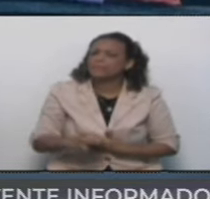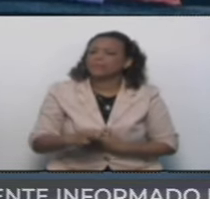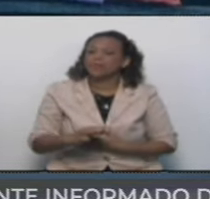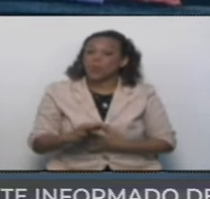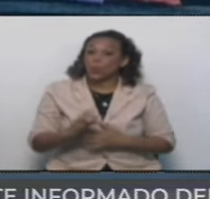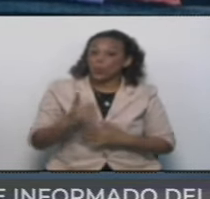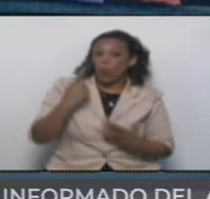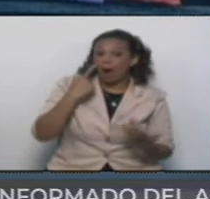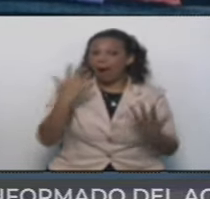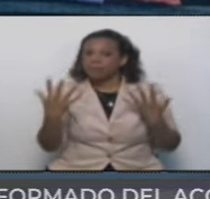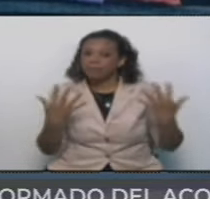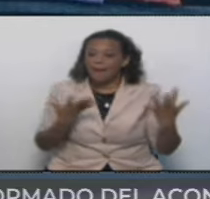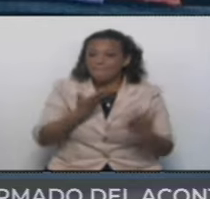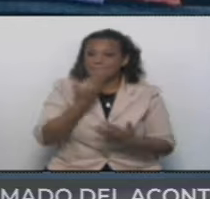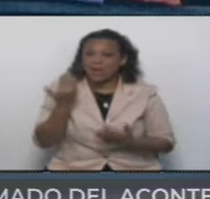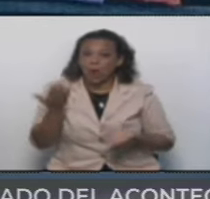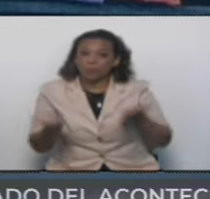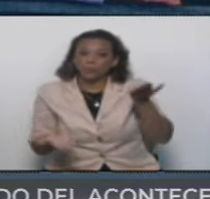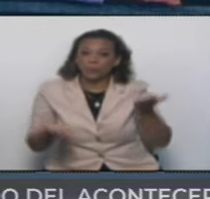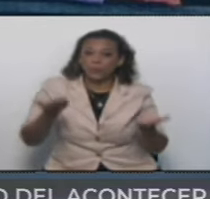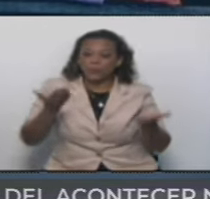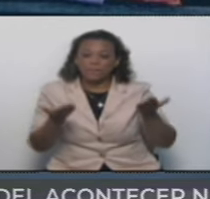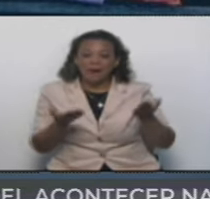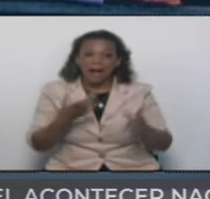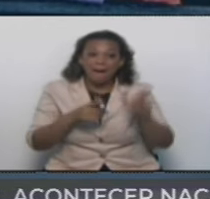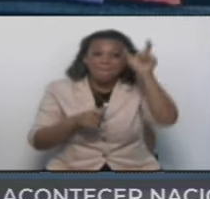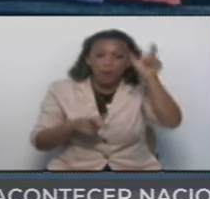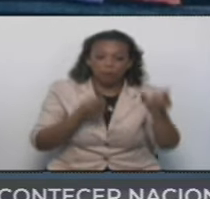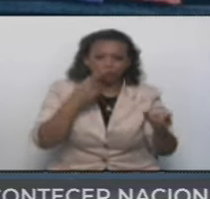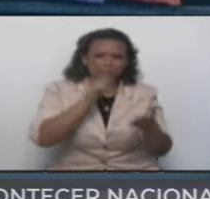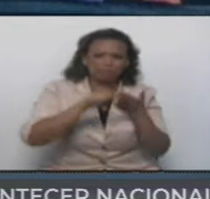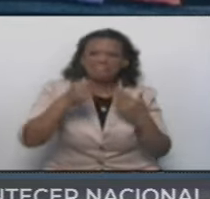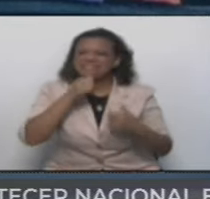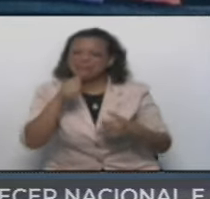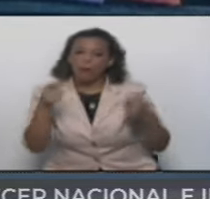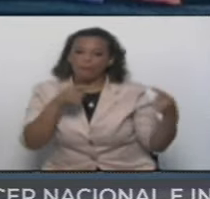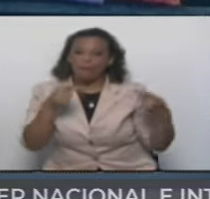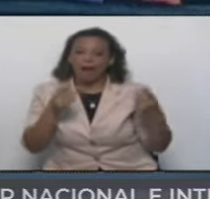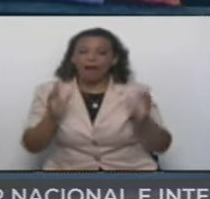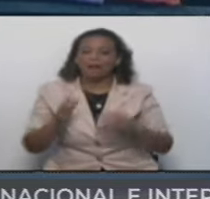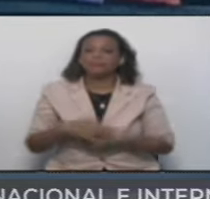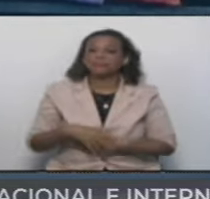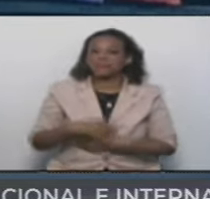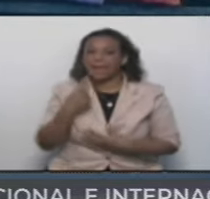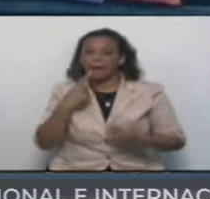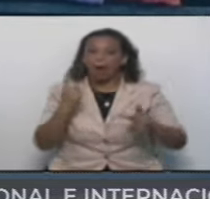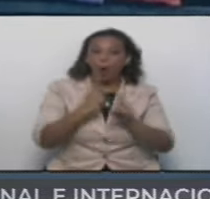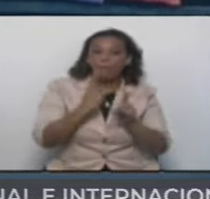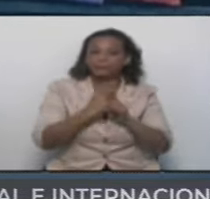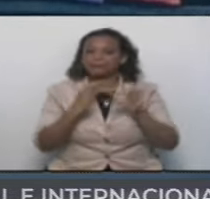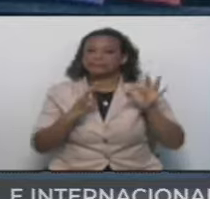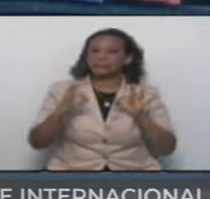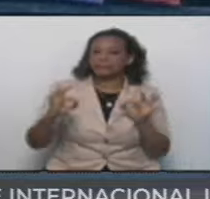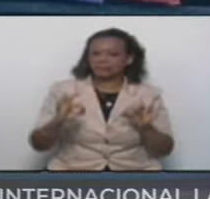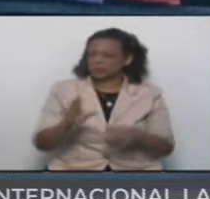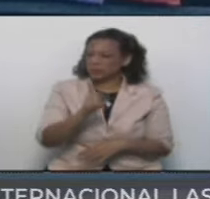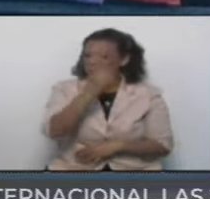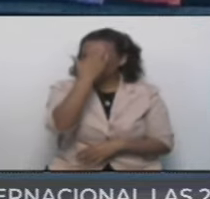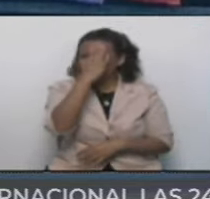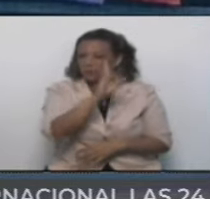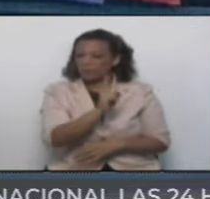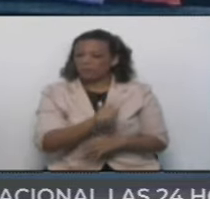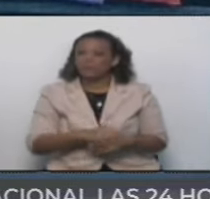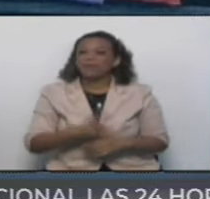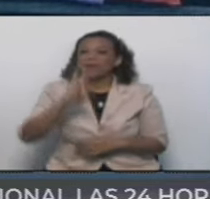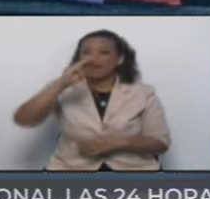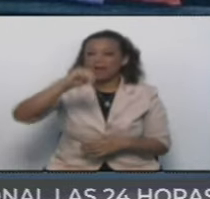competir con Luis Brito, con Carlos Sierra, pero no creo, como dicen, no creo. Miguel